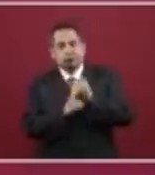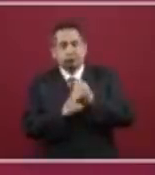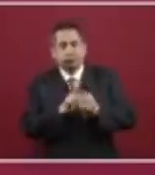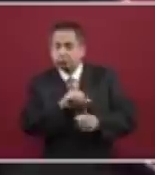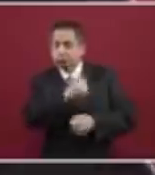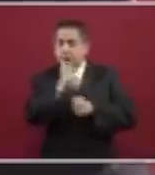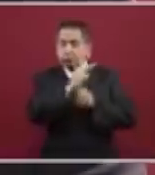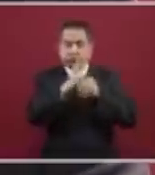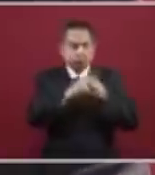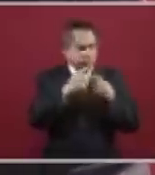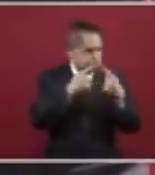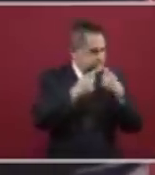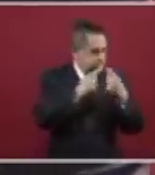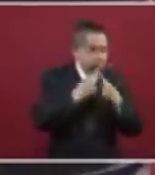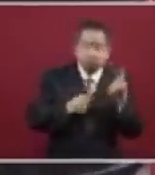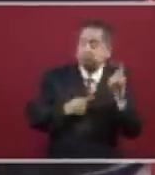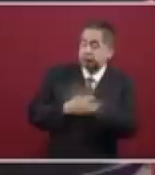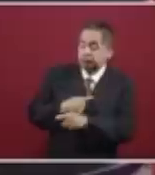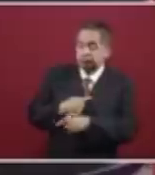Así